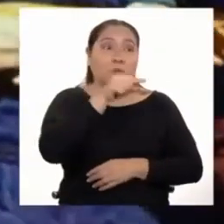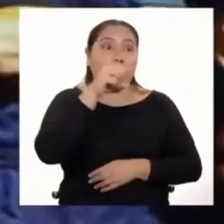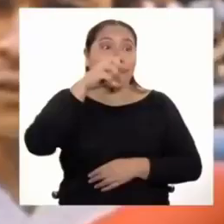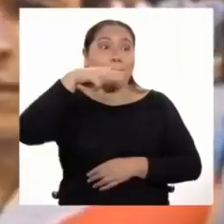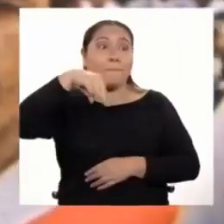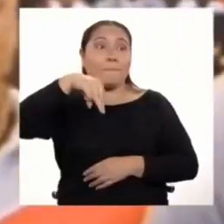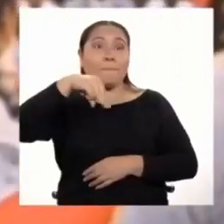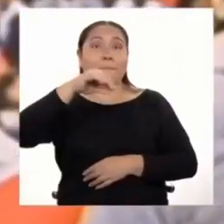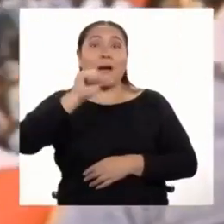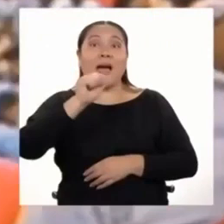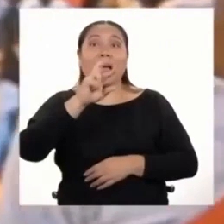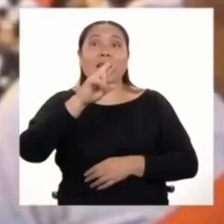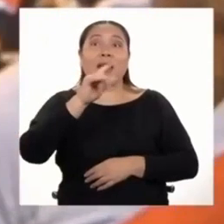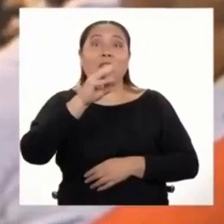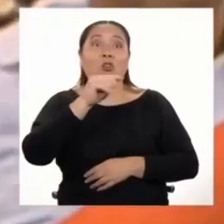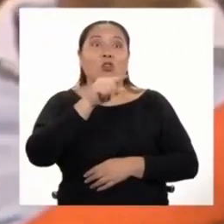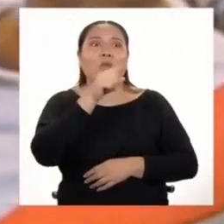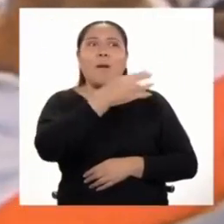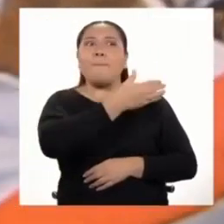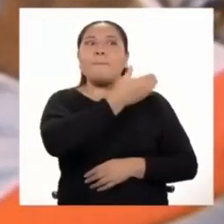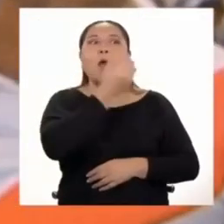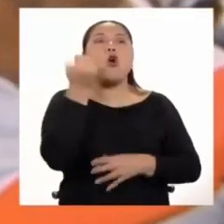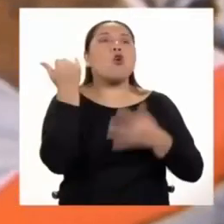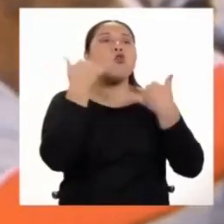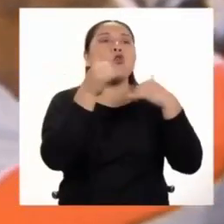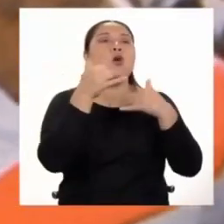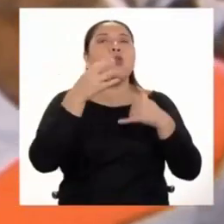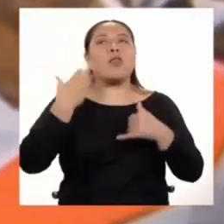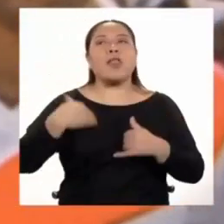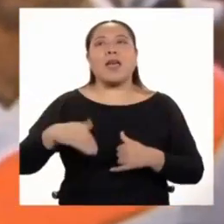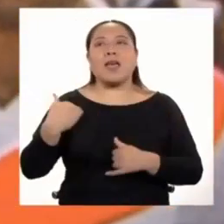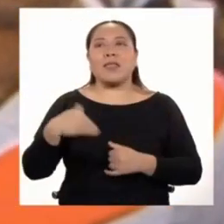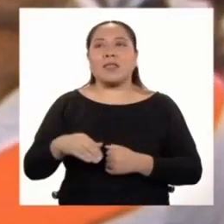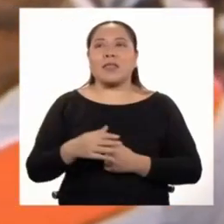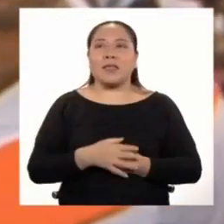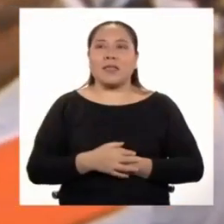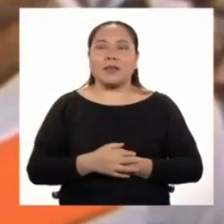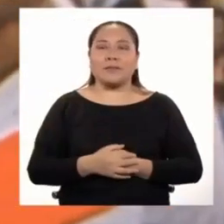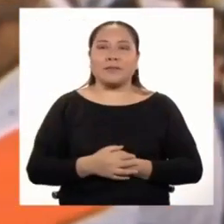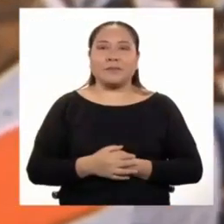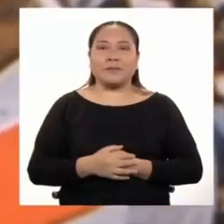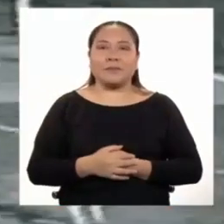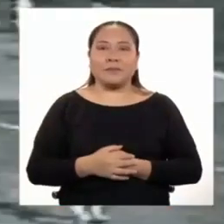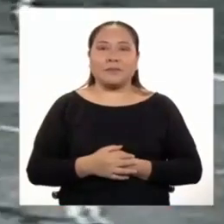back que jugó en Argentina.